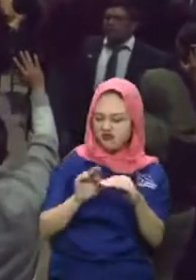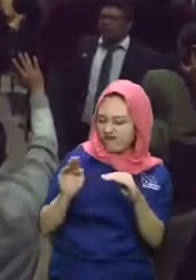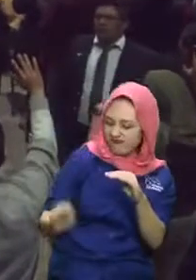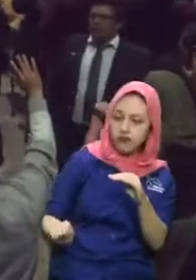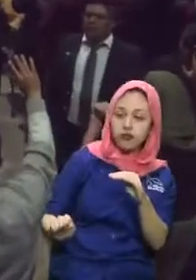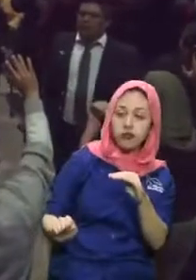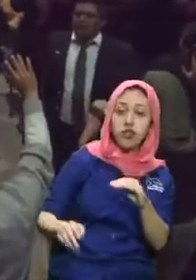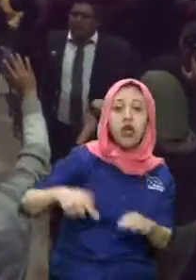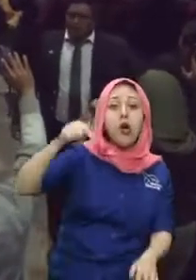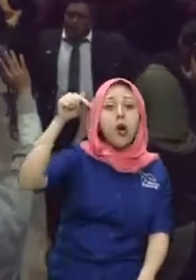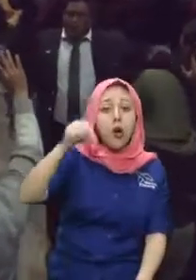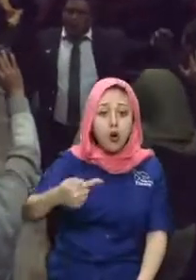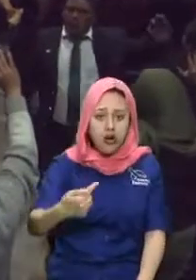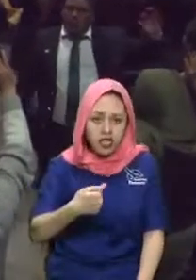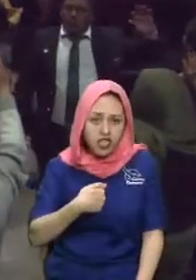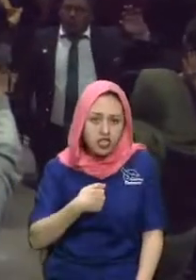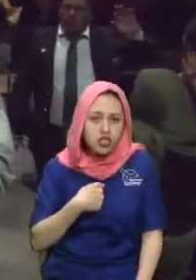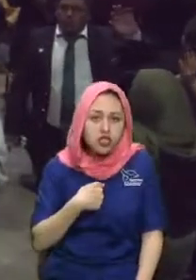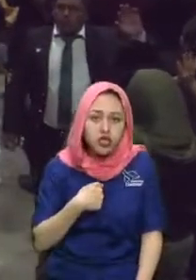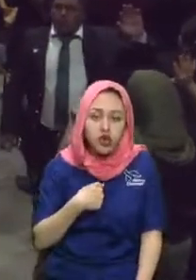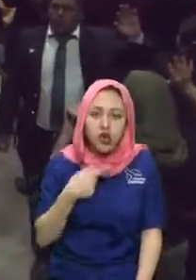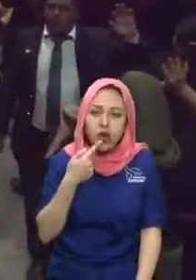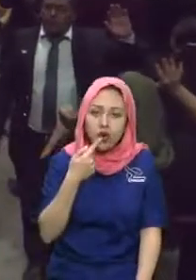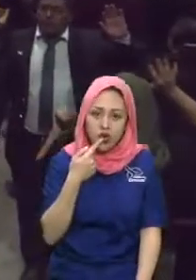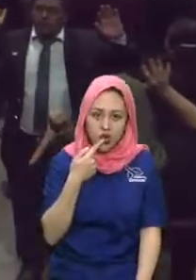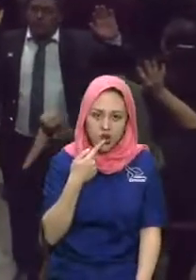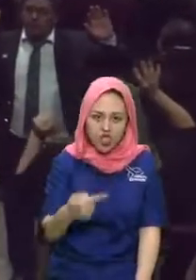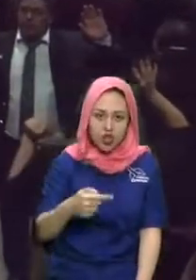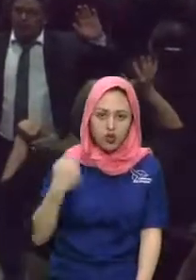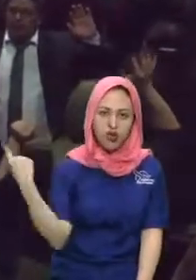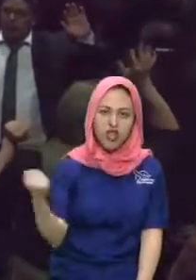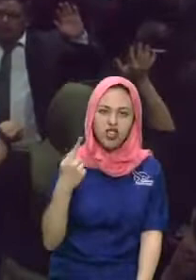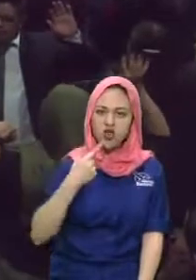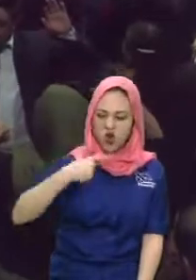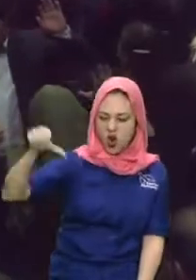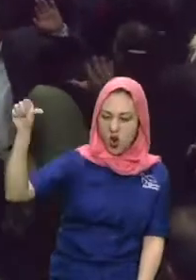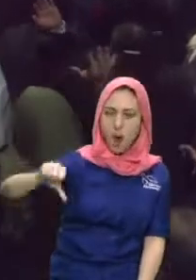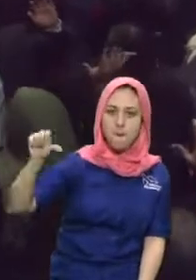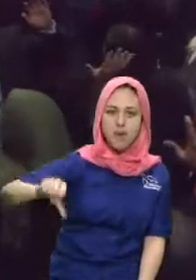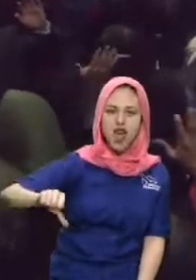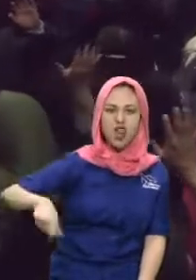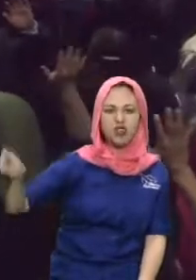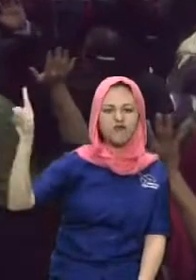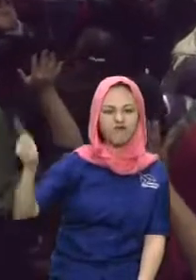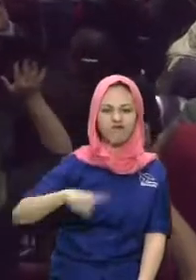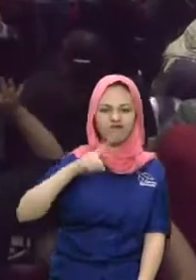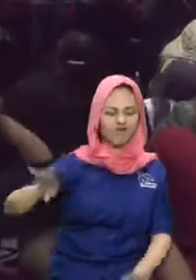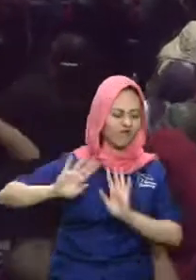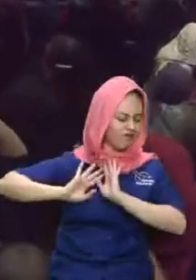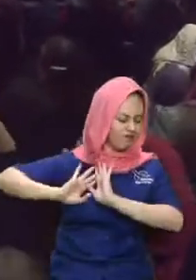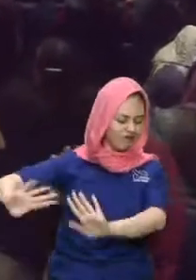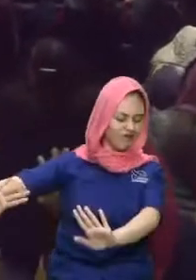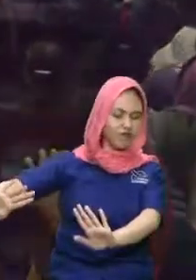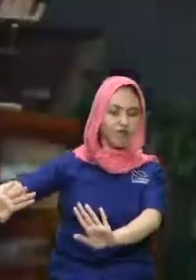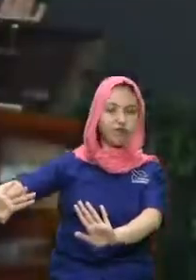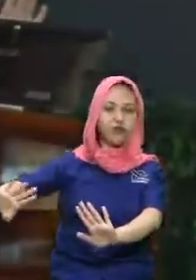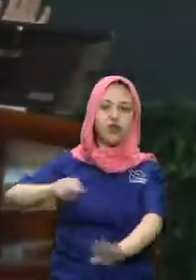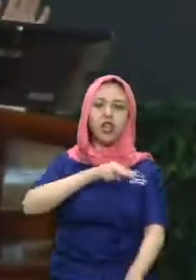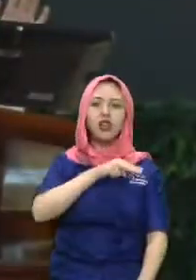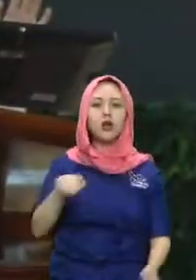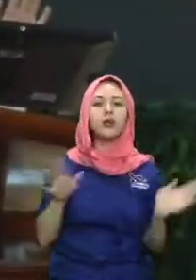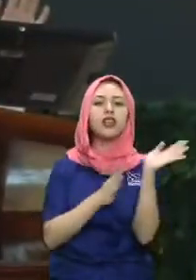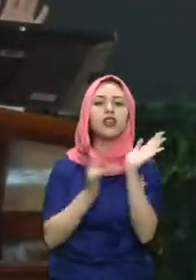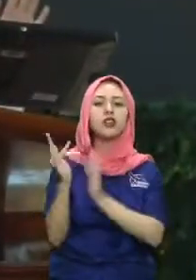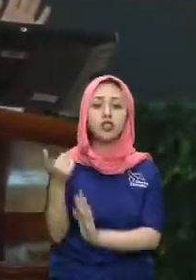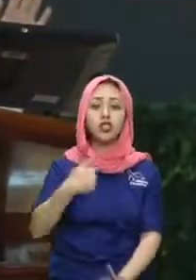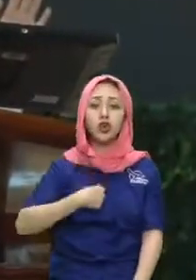vengo ministrando y deshaciendo esas maldiciones en el nombre poderoso de Jesús. Y te digo,